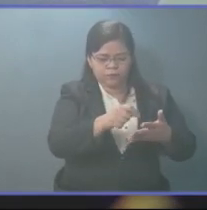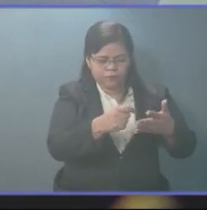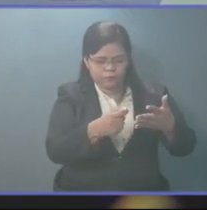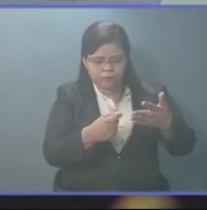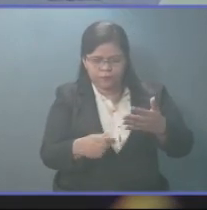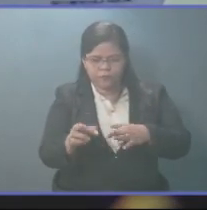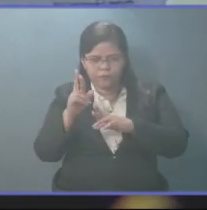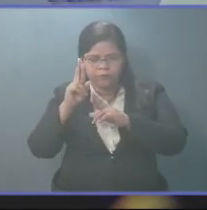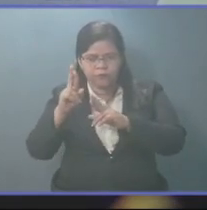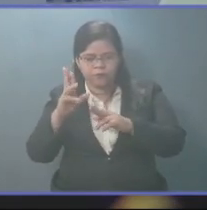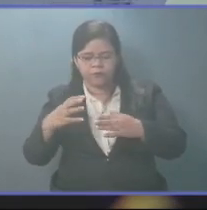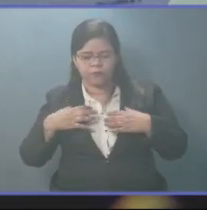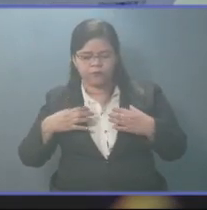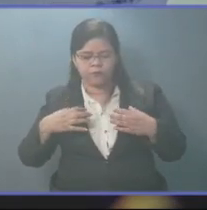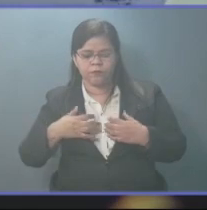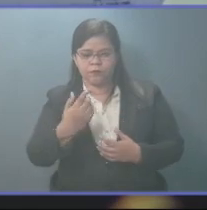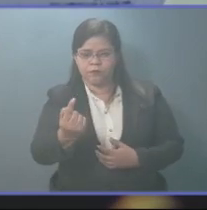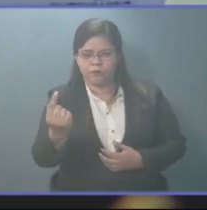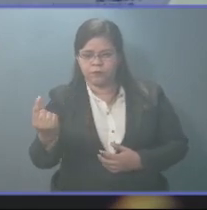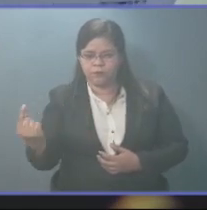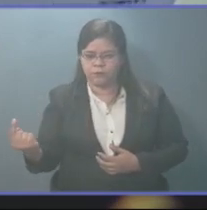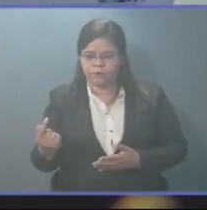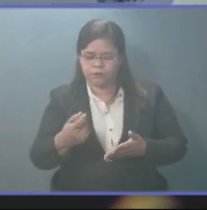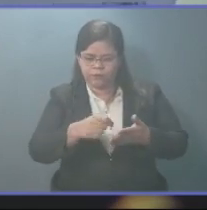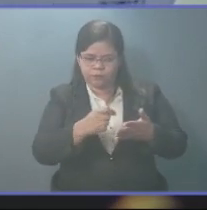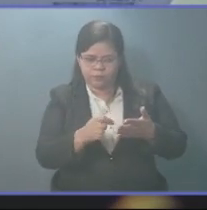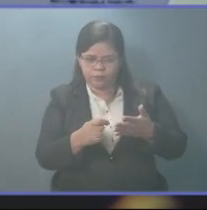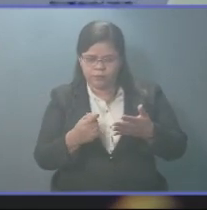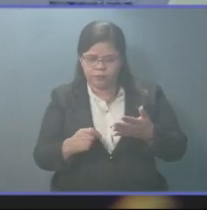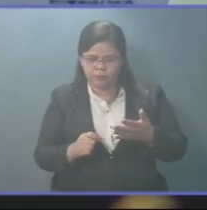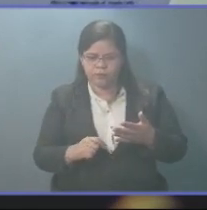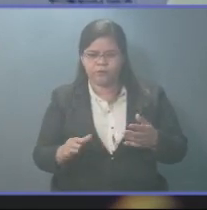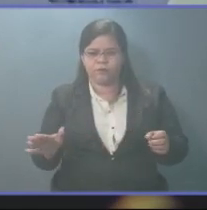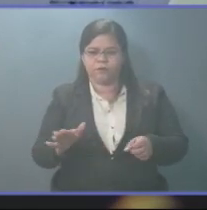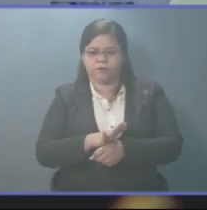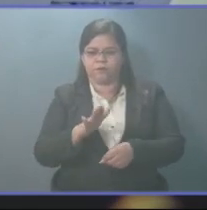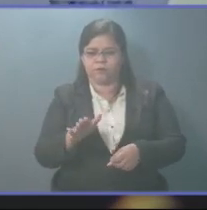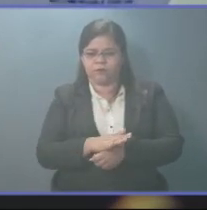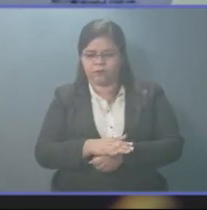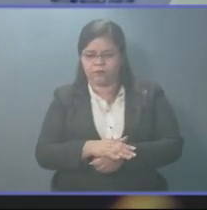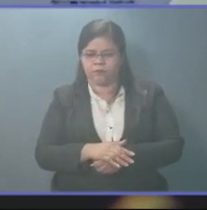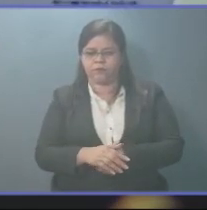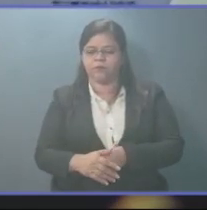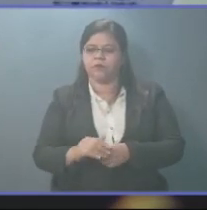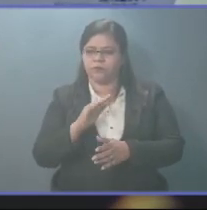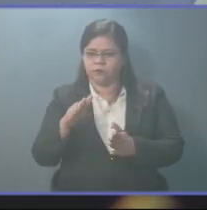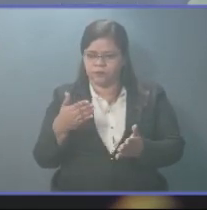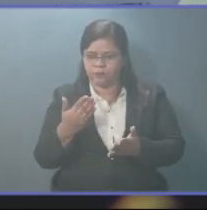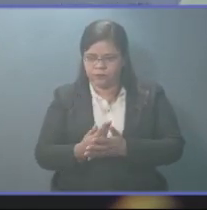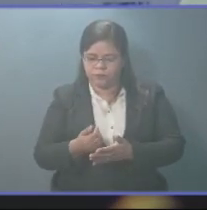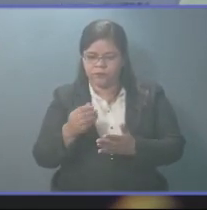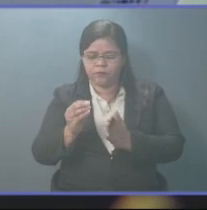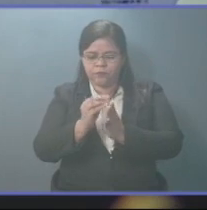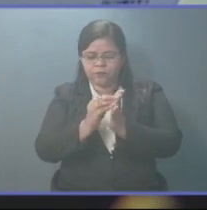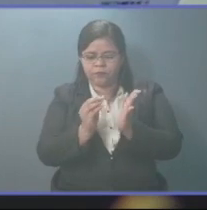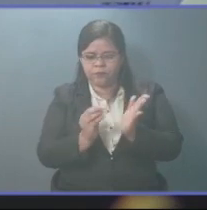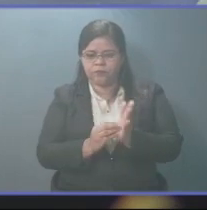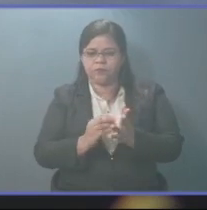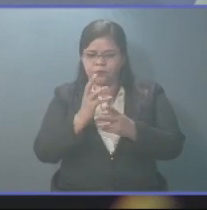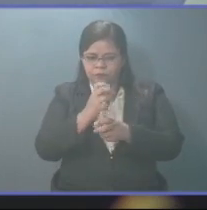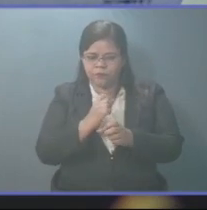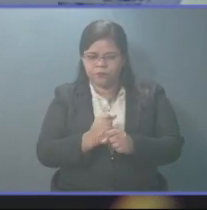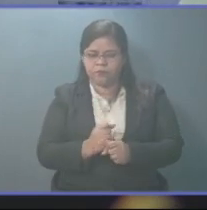de la población. Revisar y definir la suficiencia y la composición de la cuenta de garantía